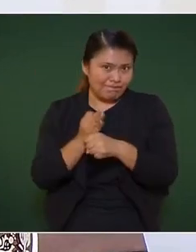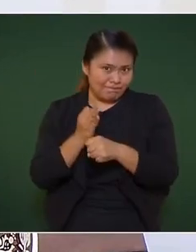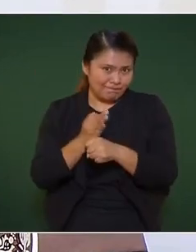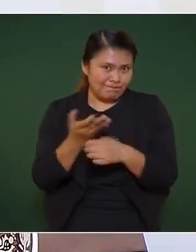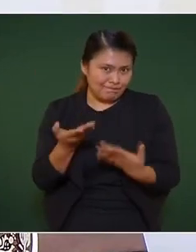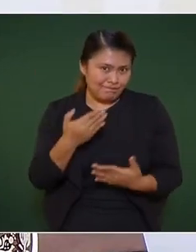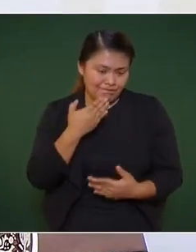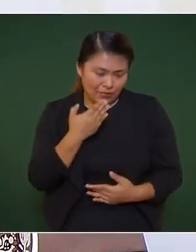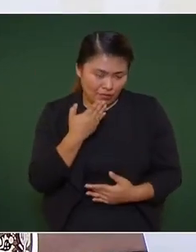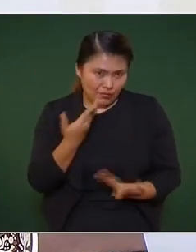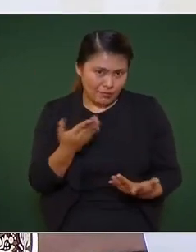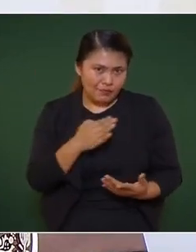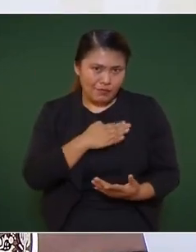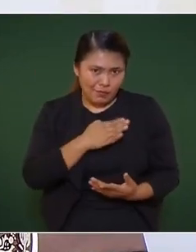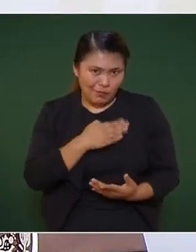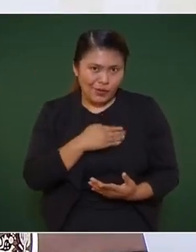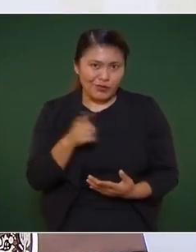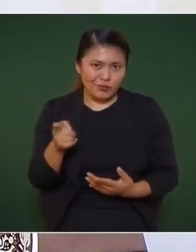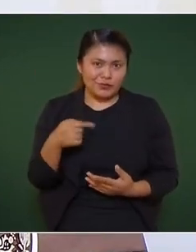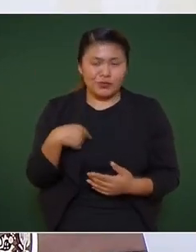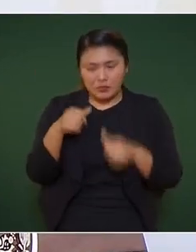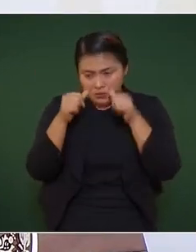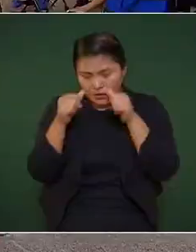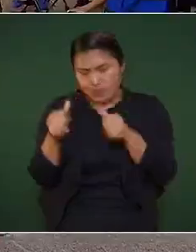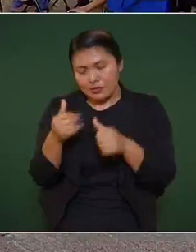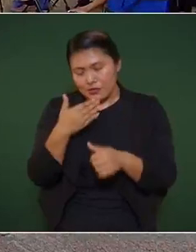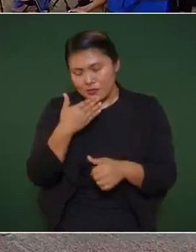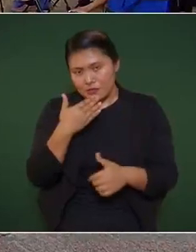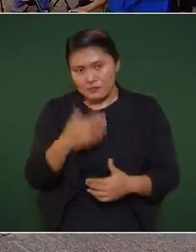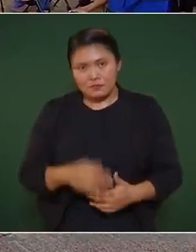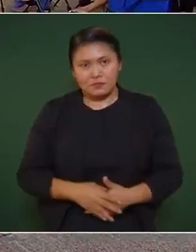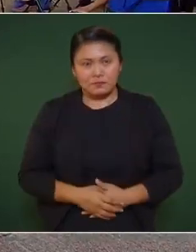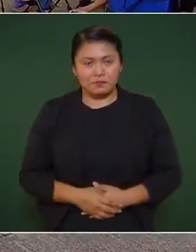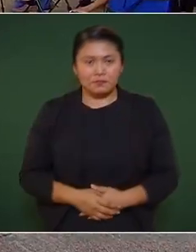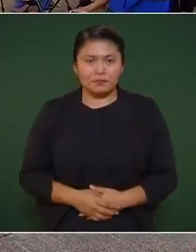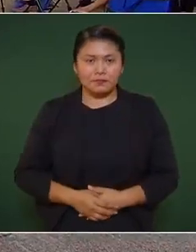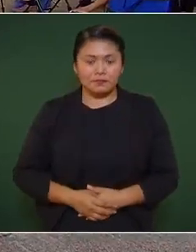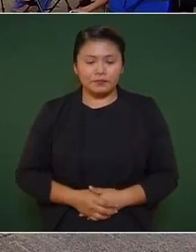lo tratan ustedes.